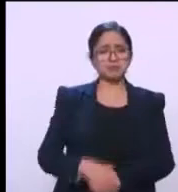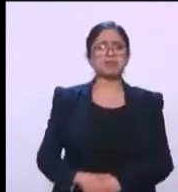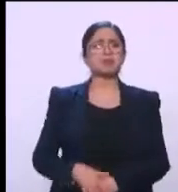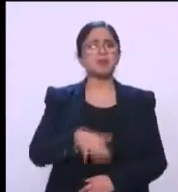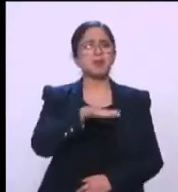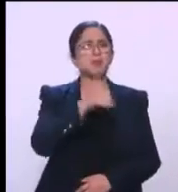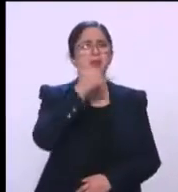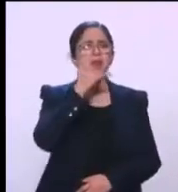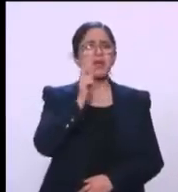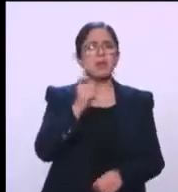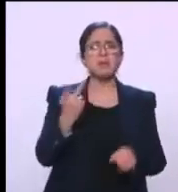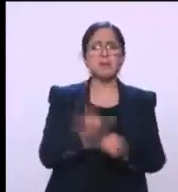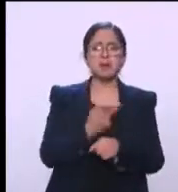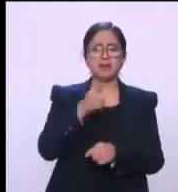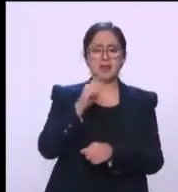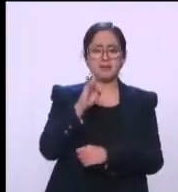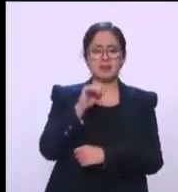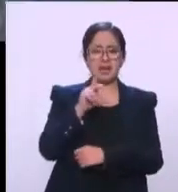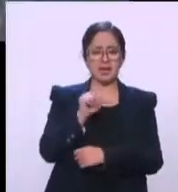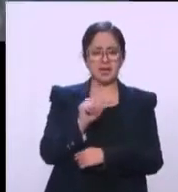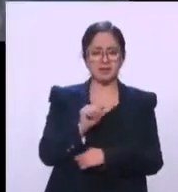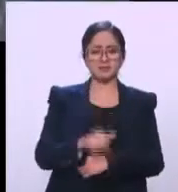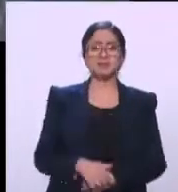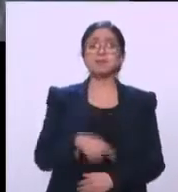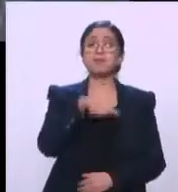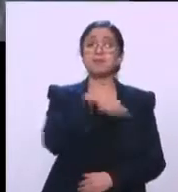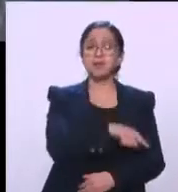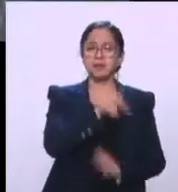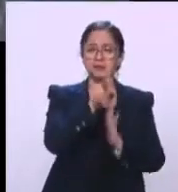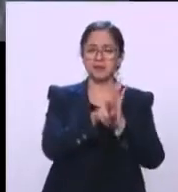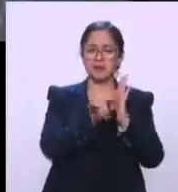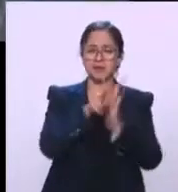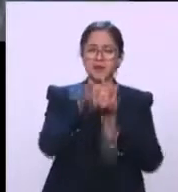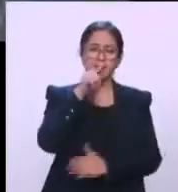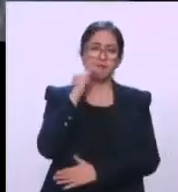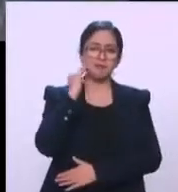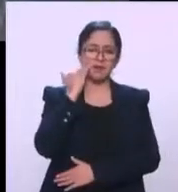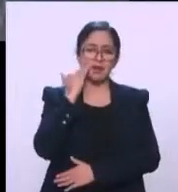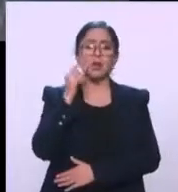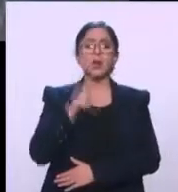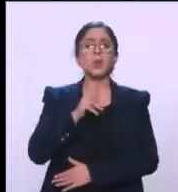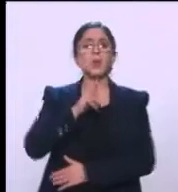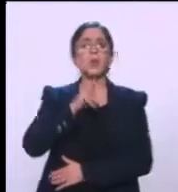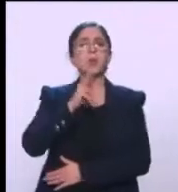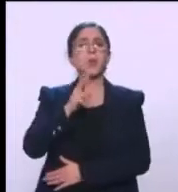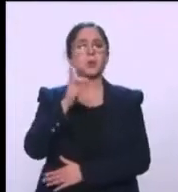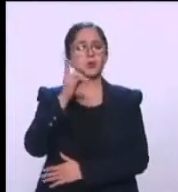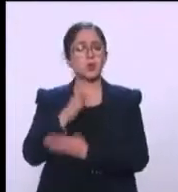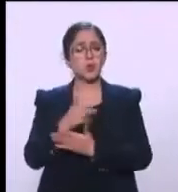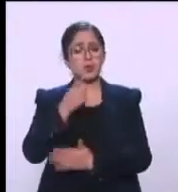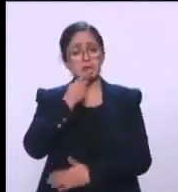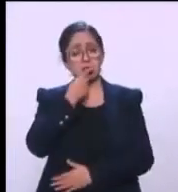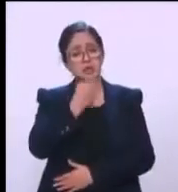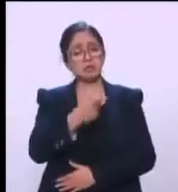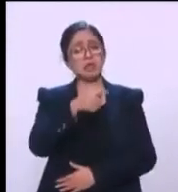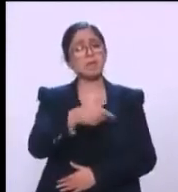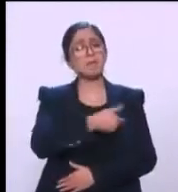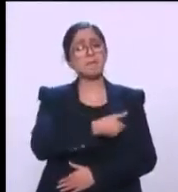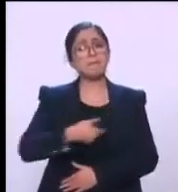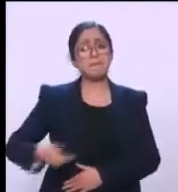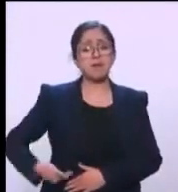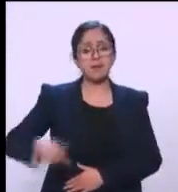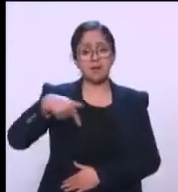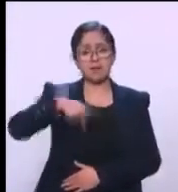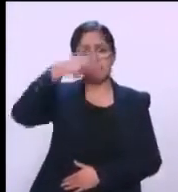interesante, sale un video en Facebook donde una persona con una voz en off empieza a decir que el presidente de la República,